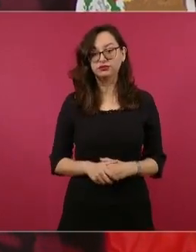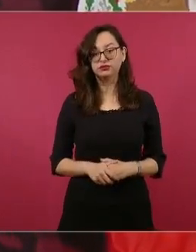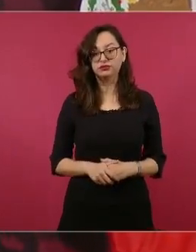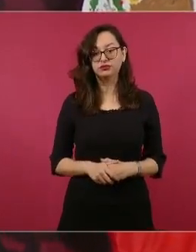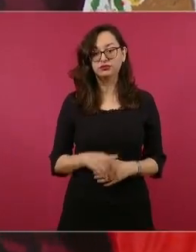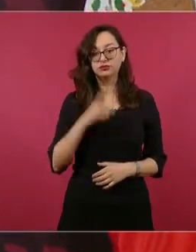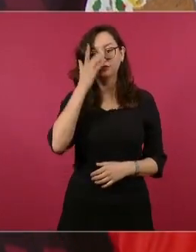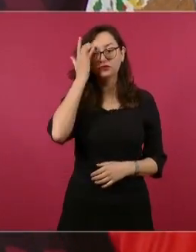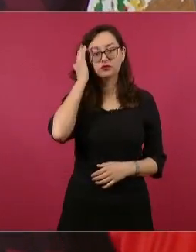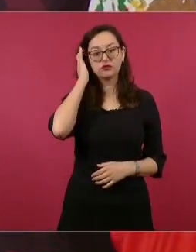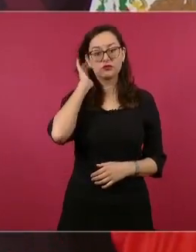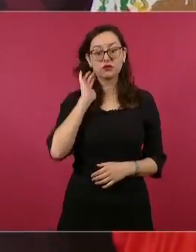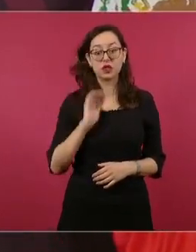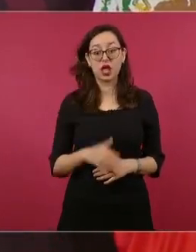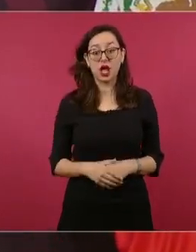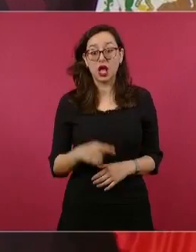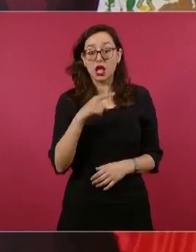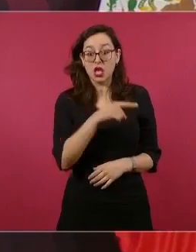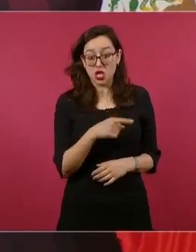para que no haya nerviosismo